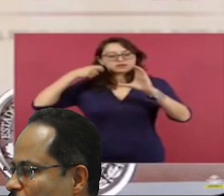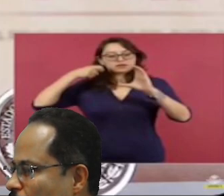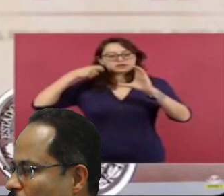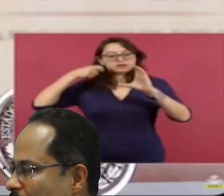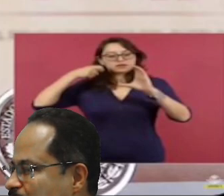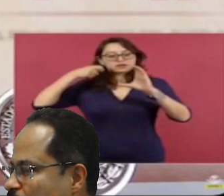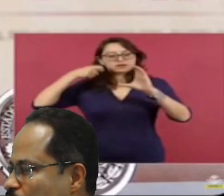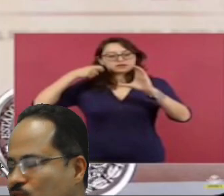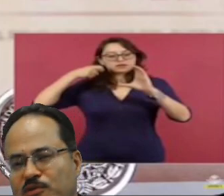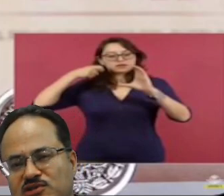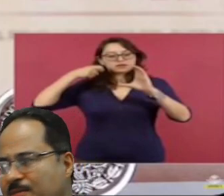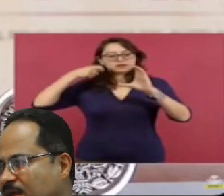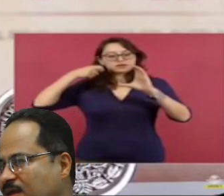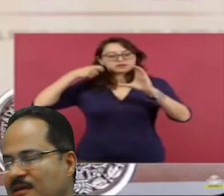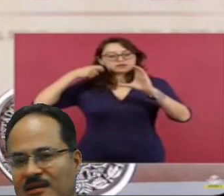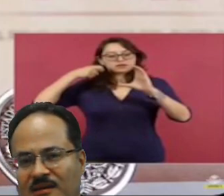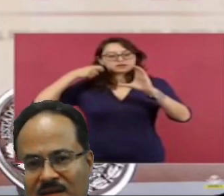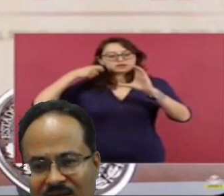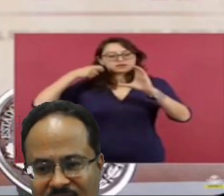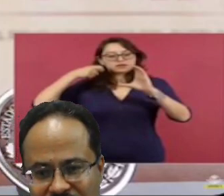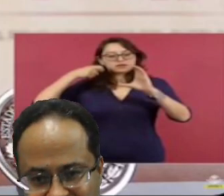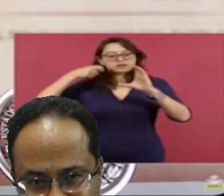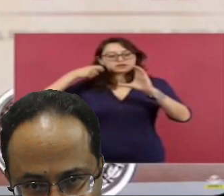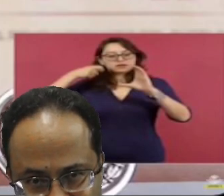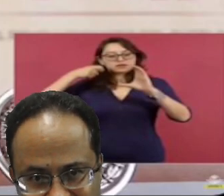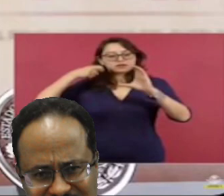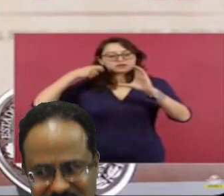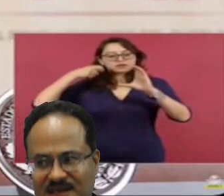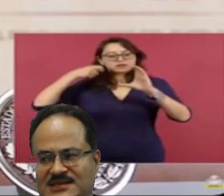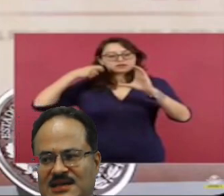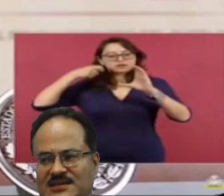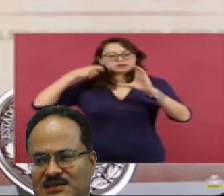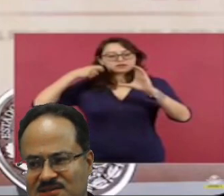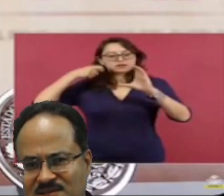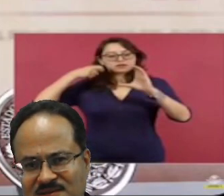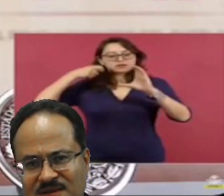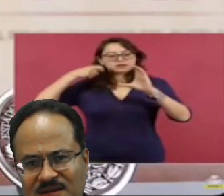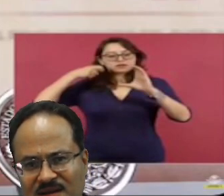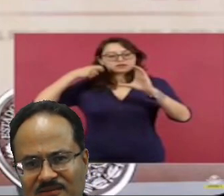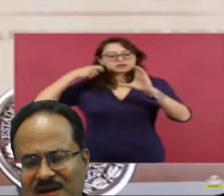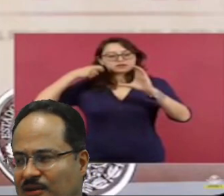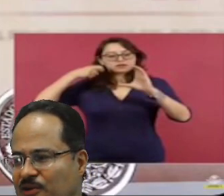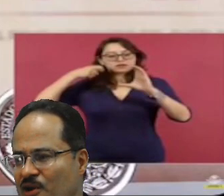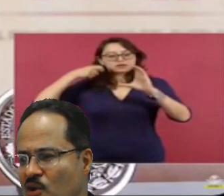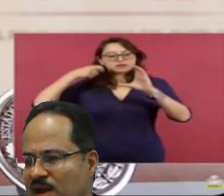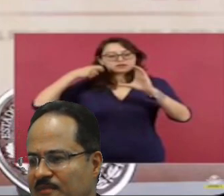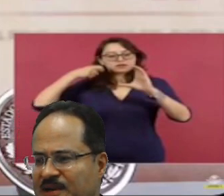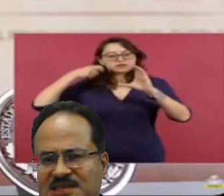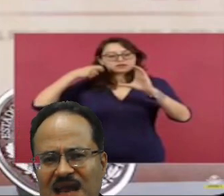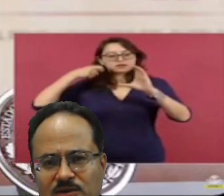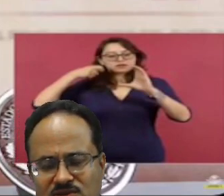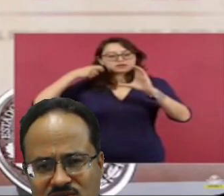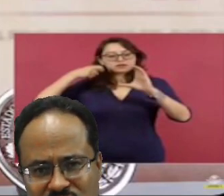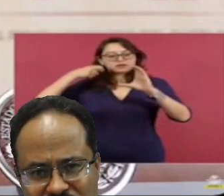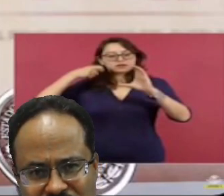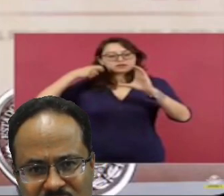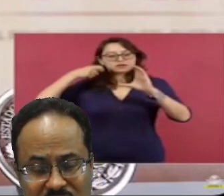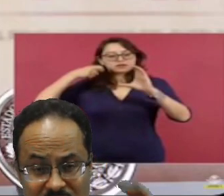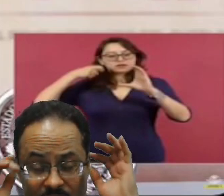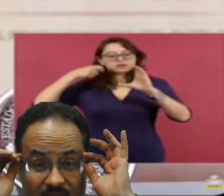Acapulco lo más pronto posible es interesante esto una reunión con